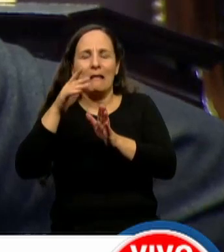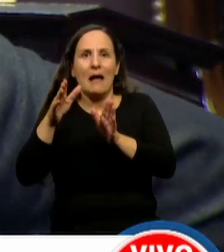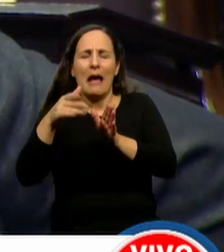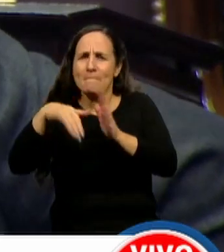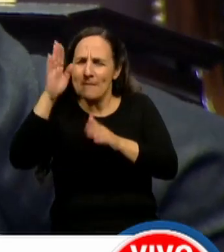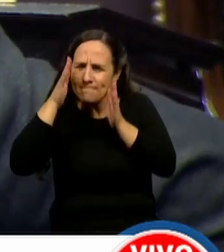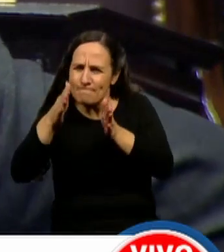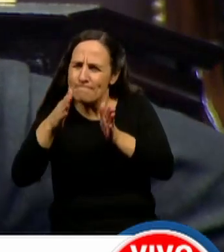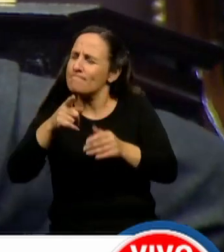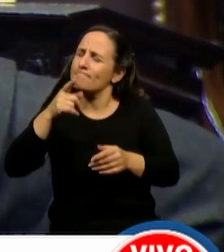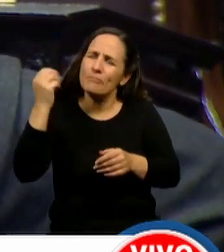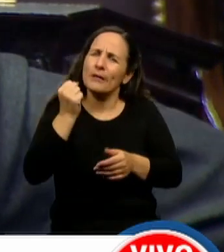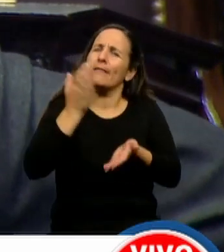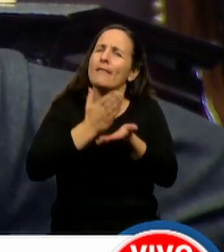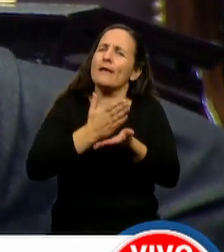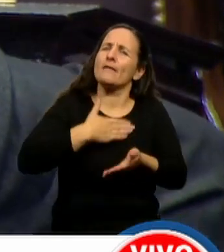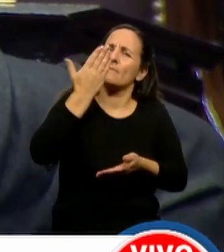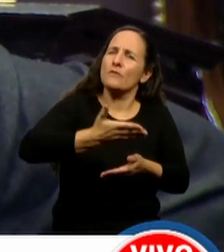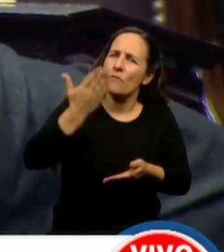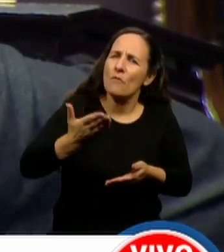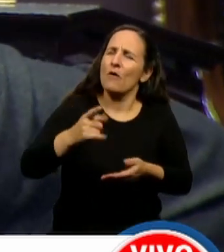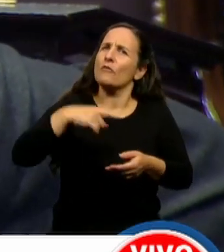levantando la consigna «Somos la vida, somos la paz».